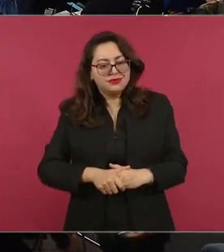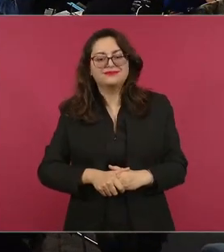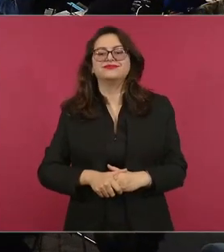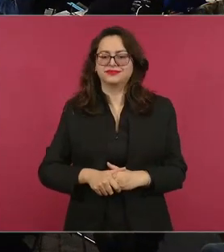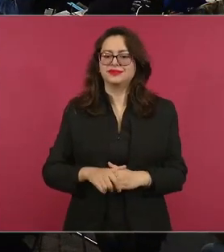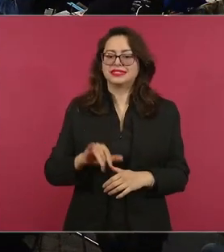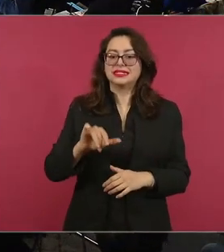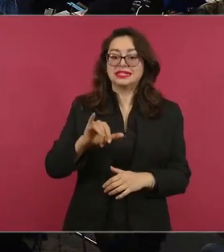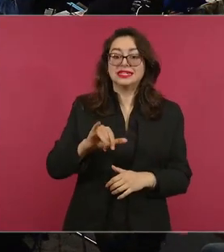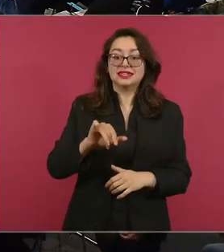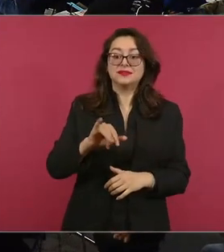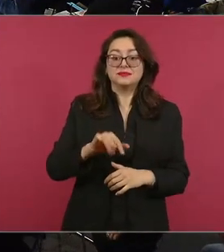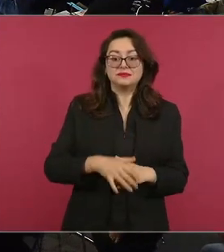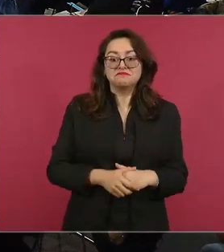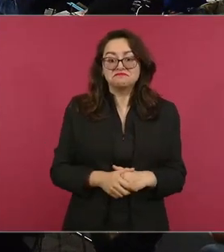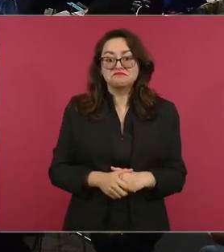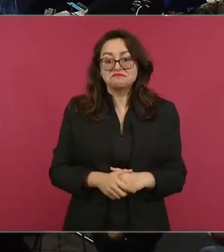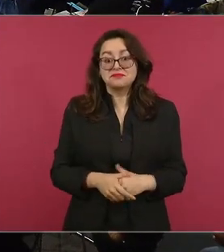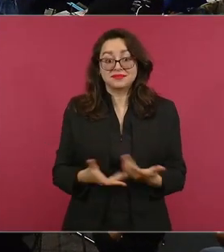de este informe,